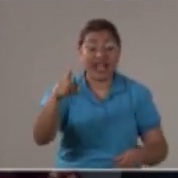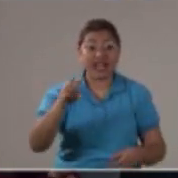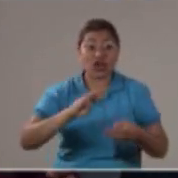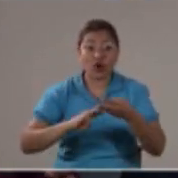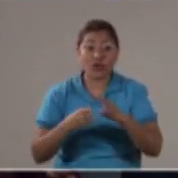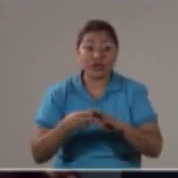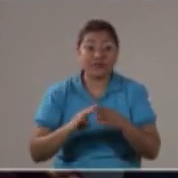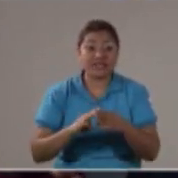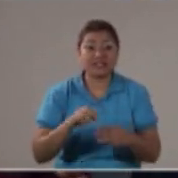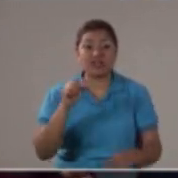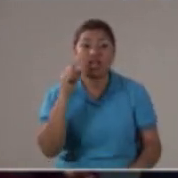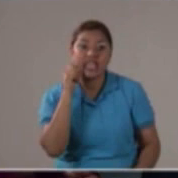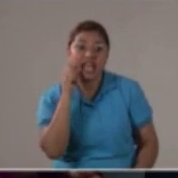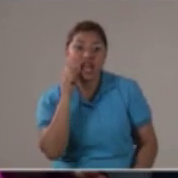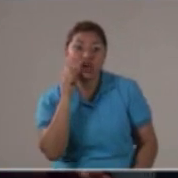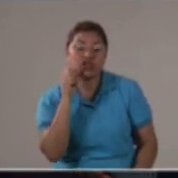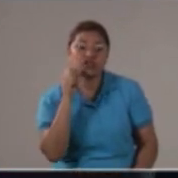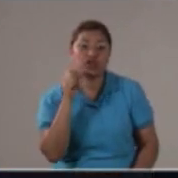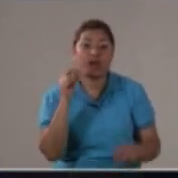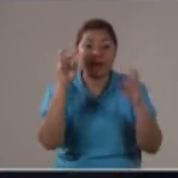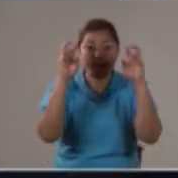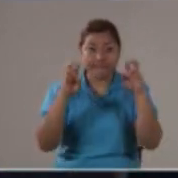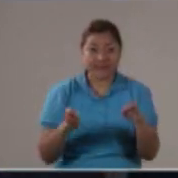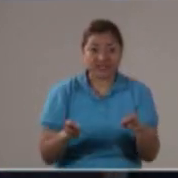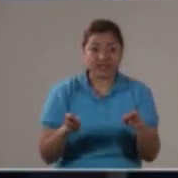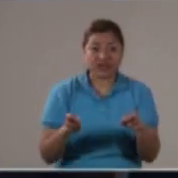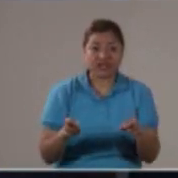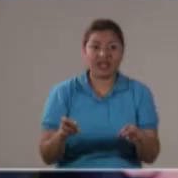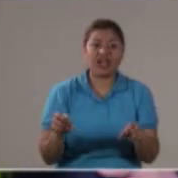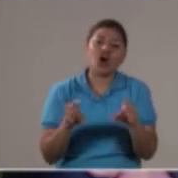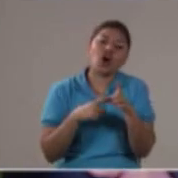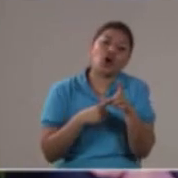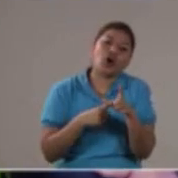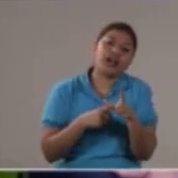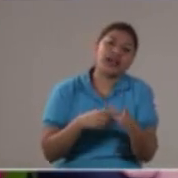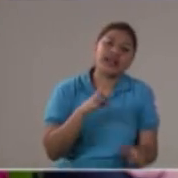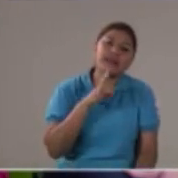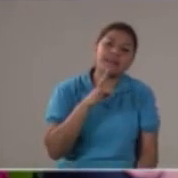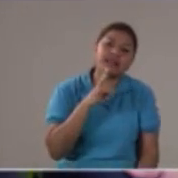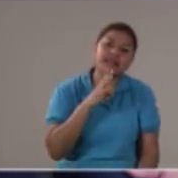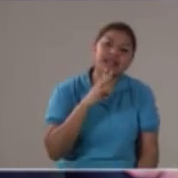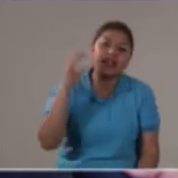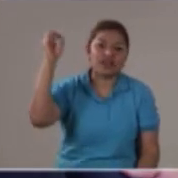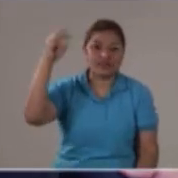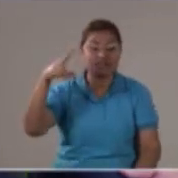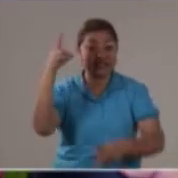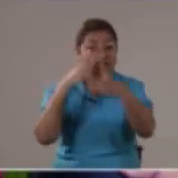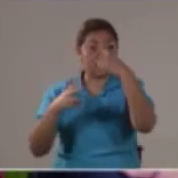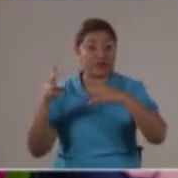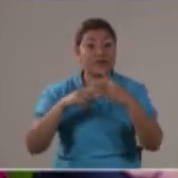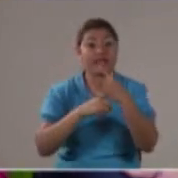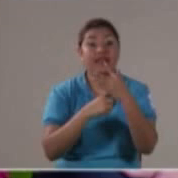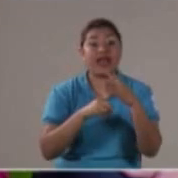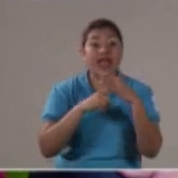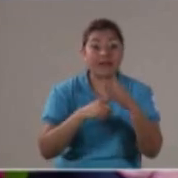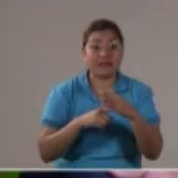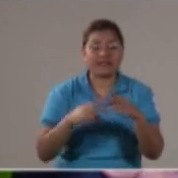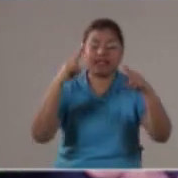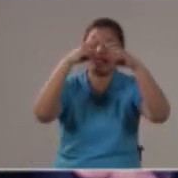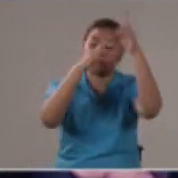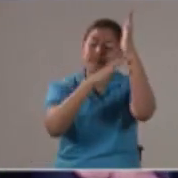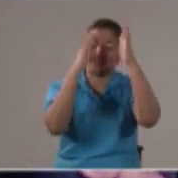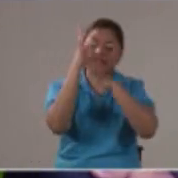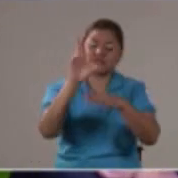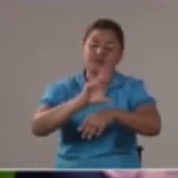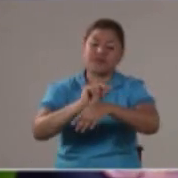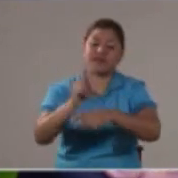él, en lo que le he estado platicando, ¿con qué? A volver a empezar. Señor, en el nombre de Jesús,